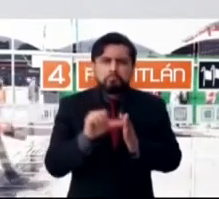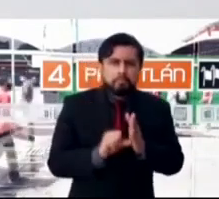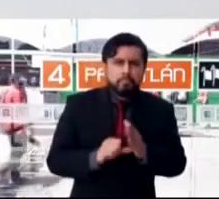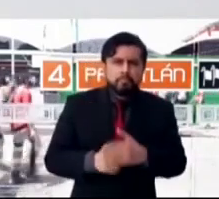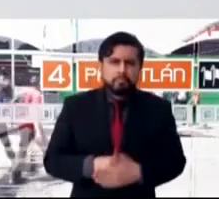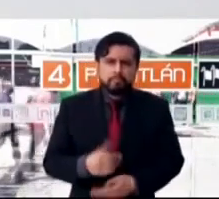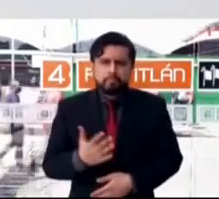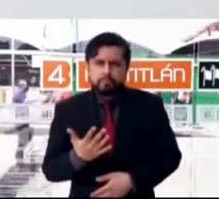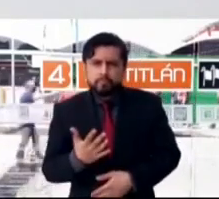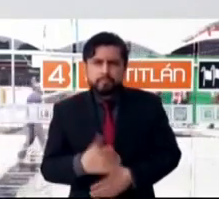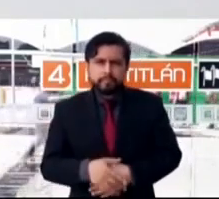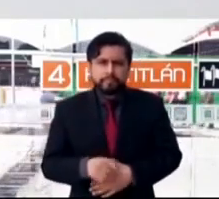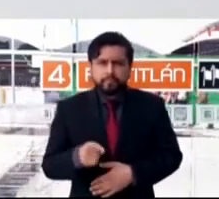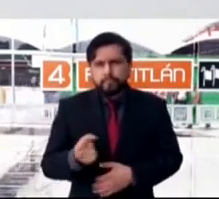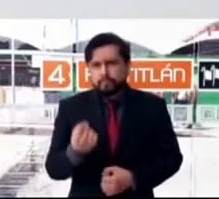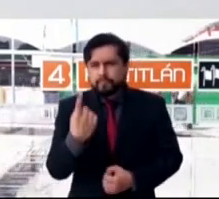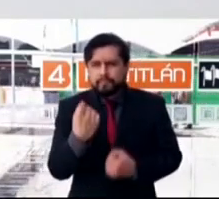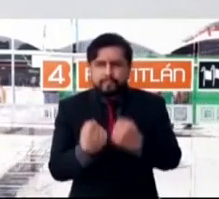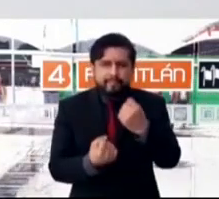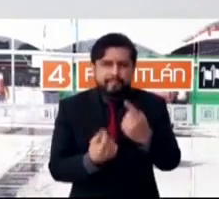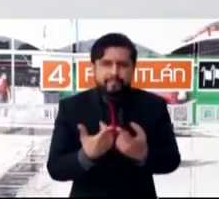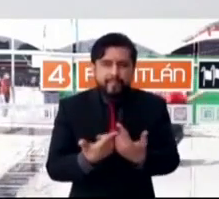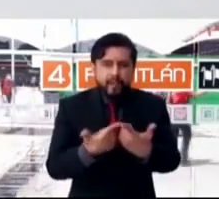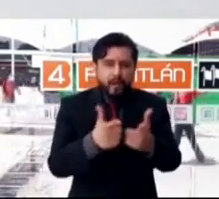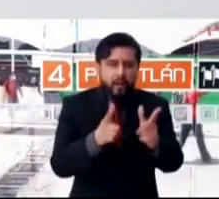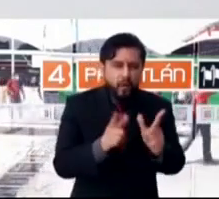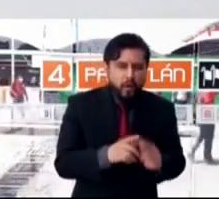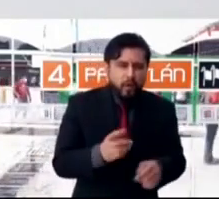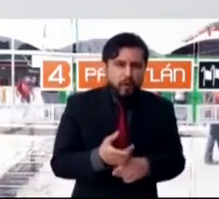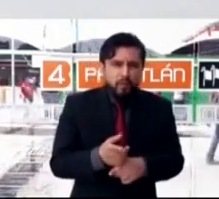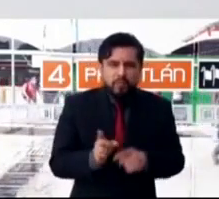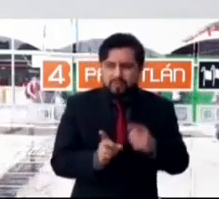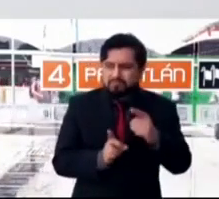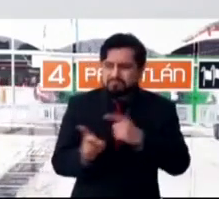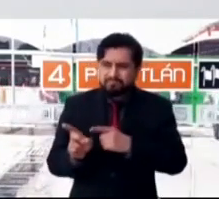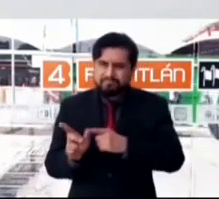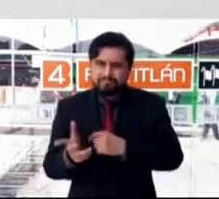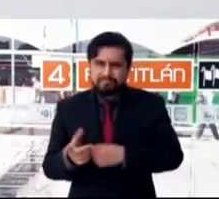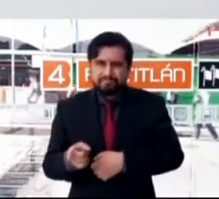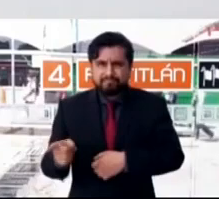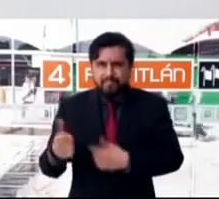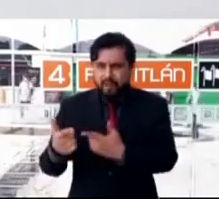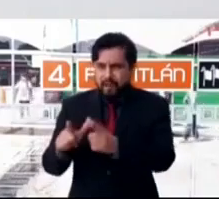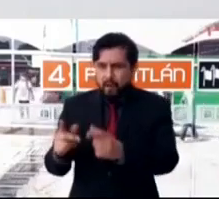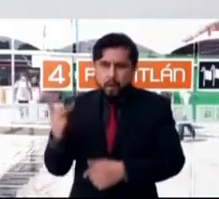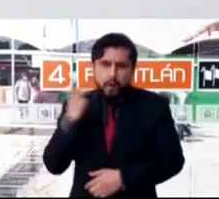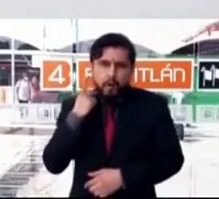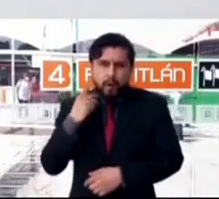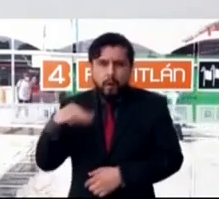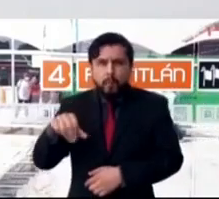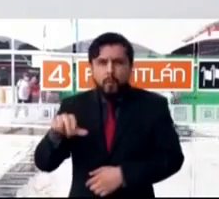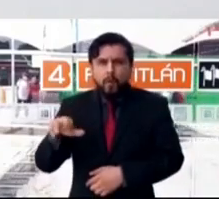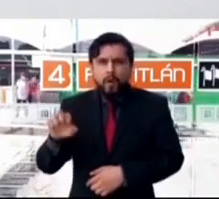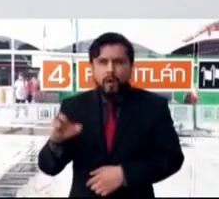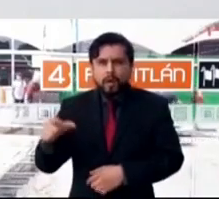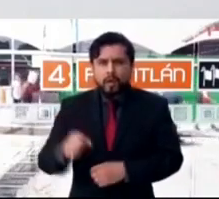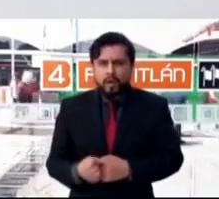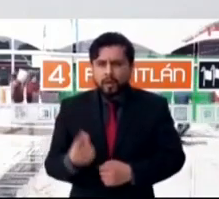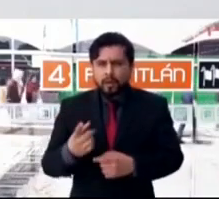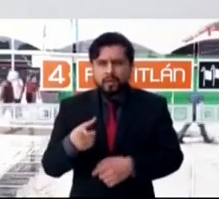una campaña de desprestigio del movimiento muy fuerte que tuvo impacto en algunos sectores